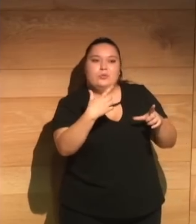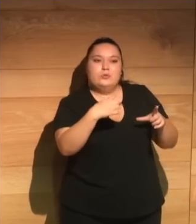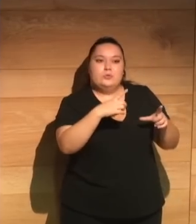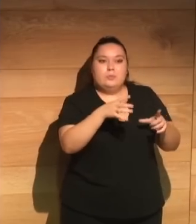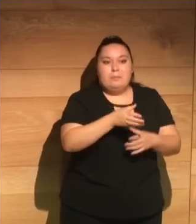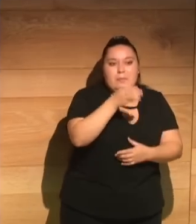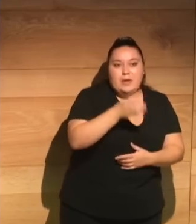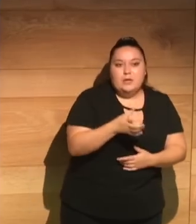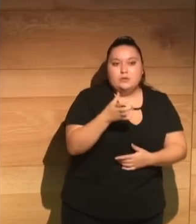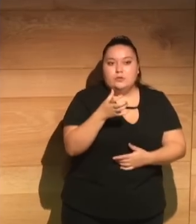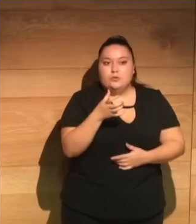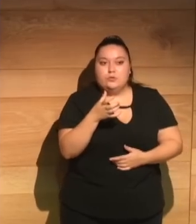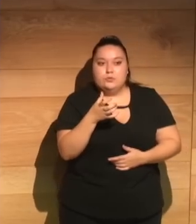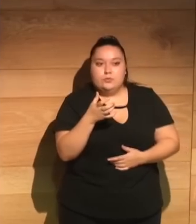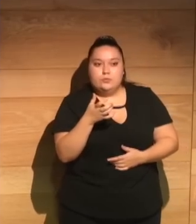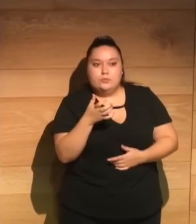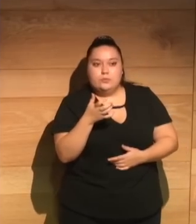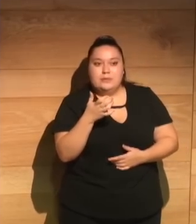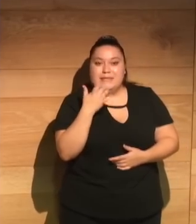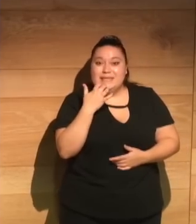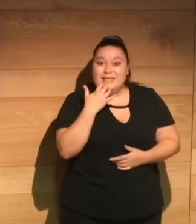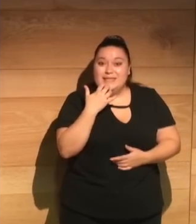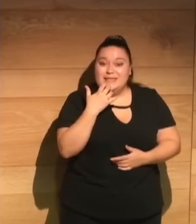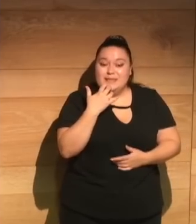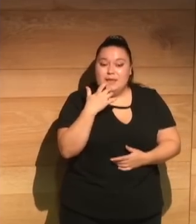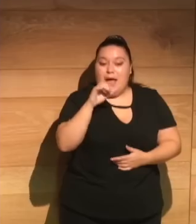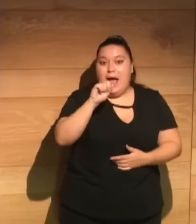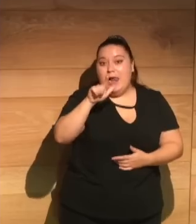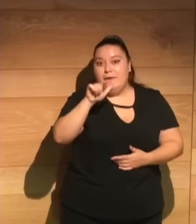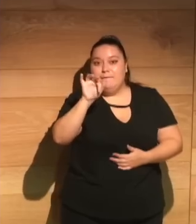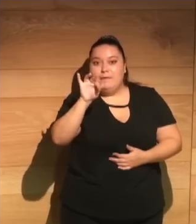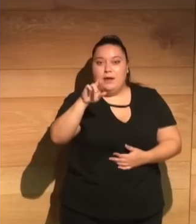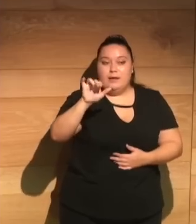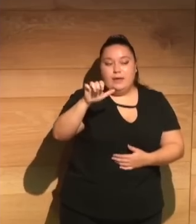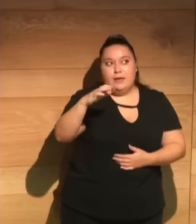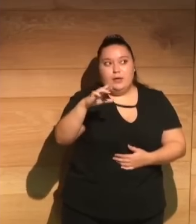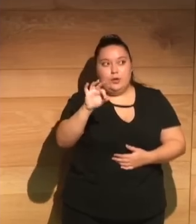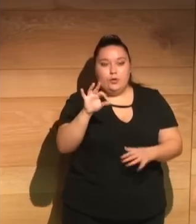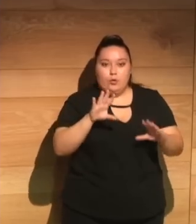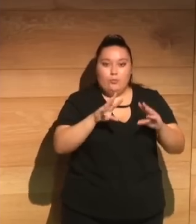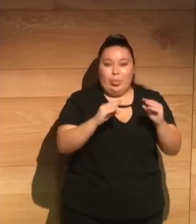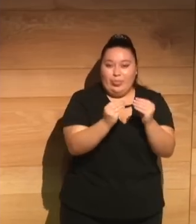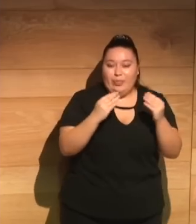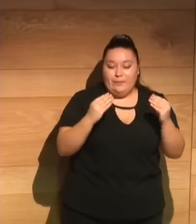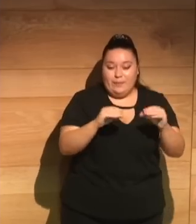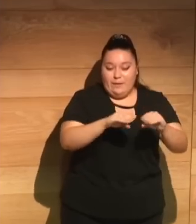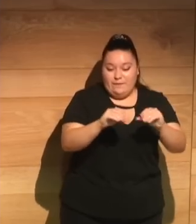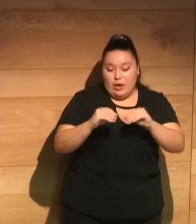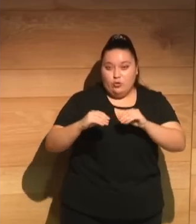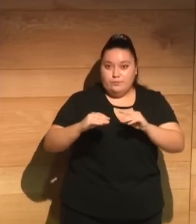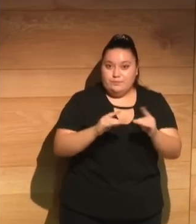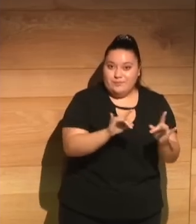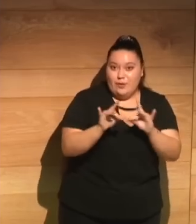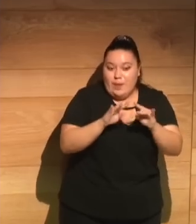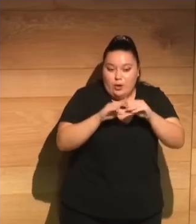sonidos del alfarero, porque al pasar la aguja de la alfarería por el barro, registraba de alguna forma...